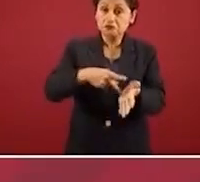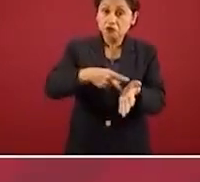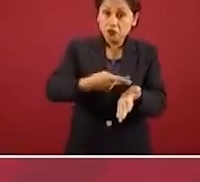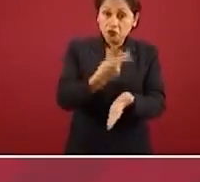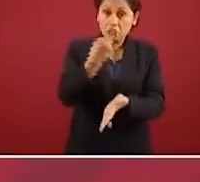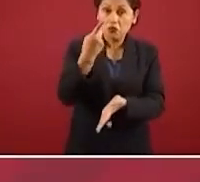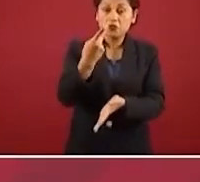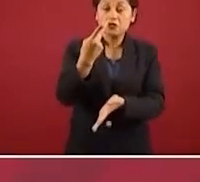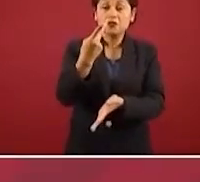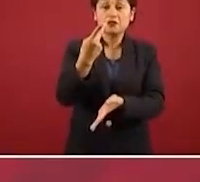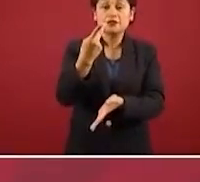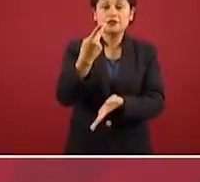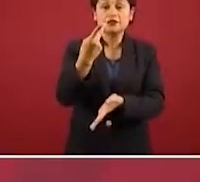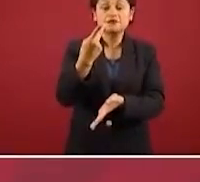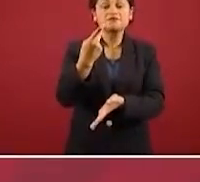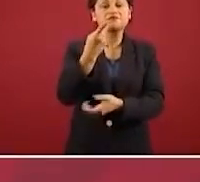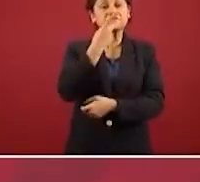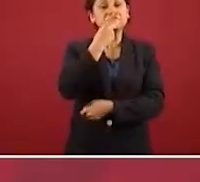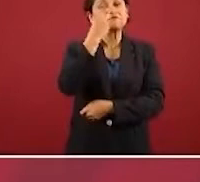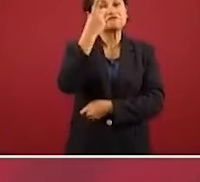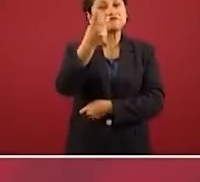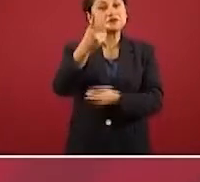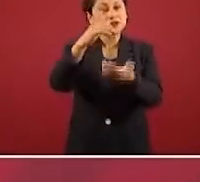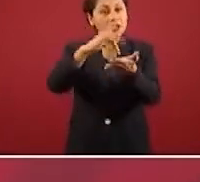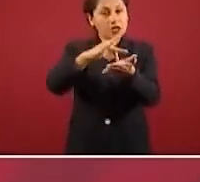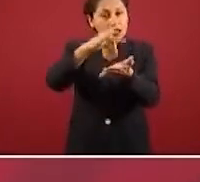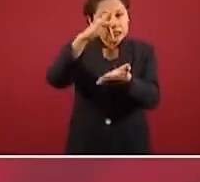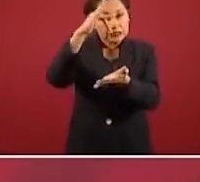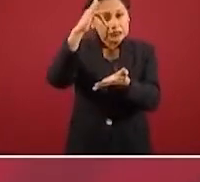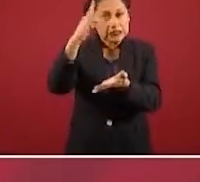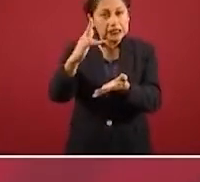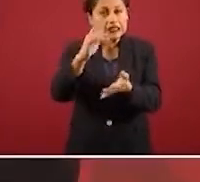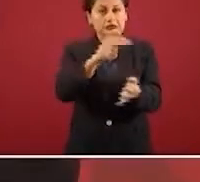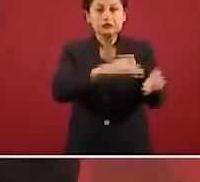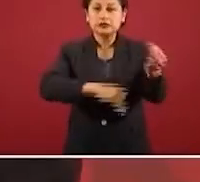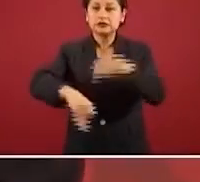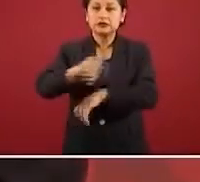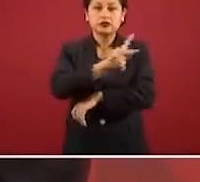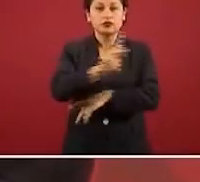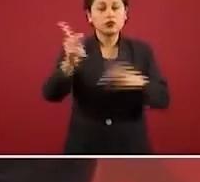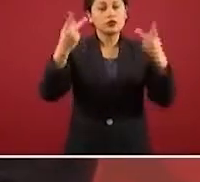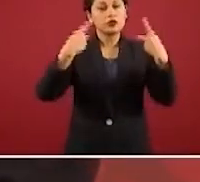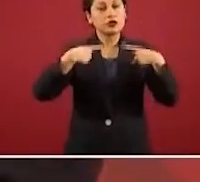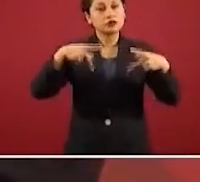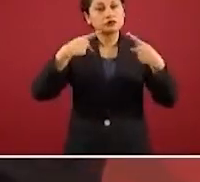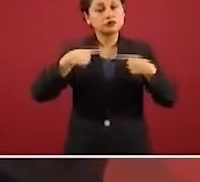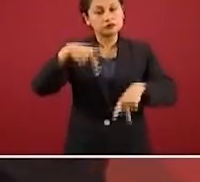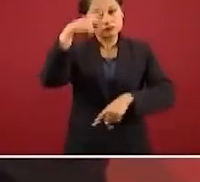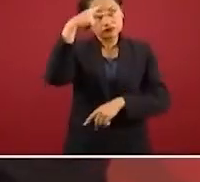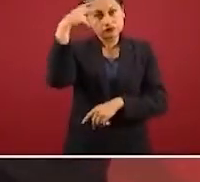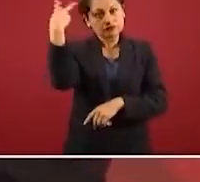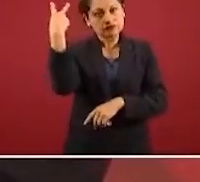reconocer el esfuerzo que están haciendo los mexicanos que